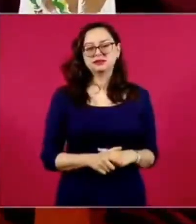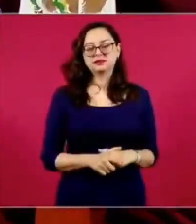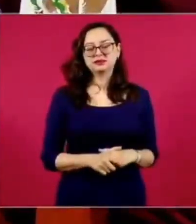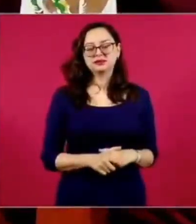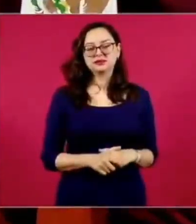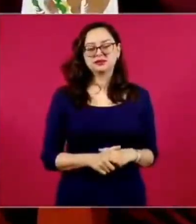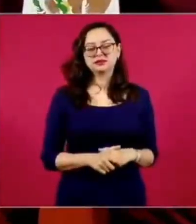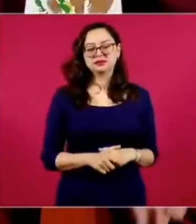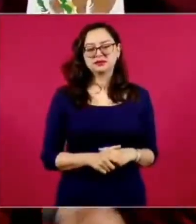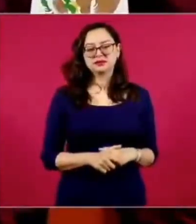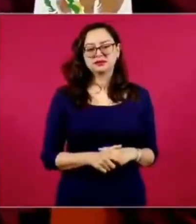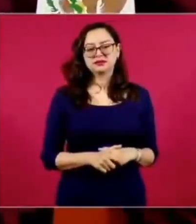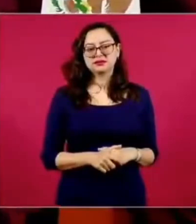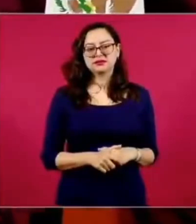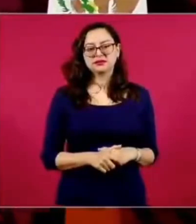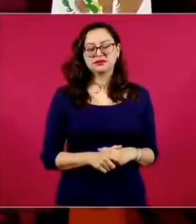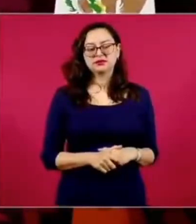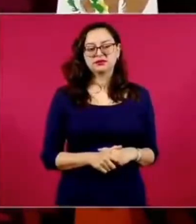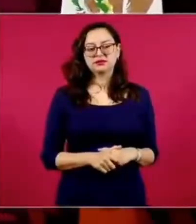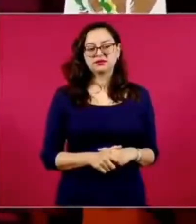Porque